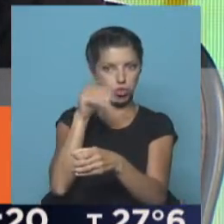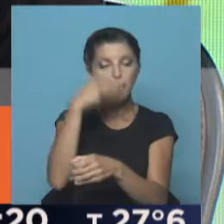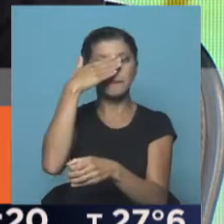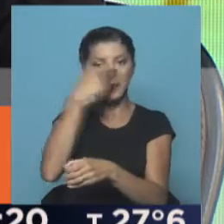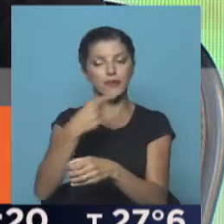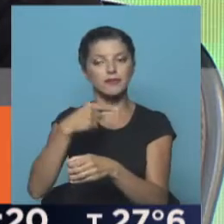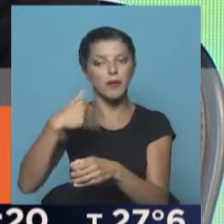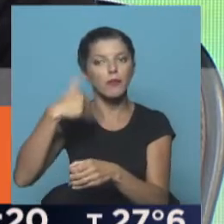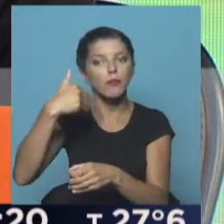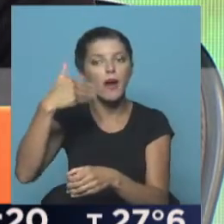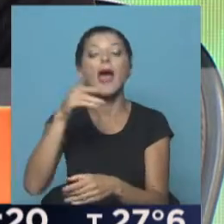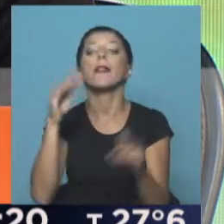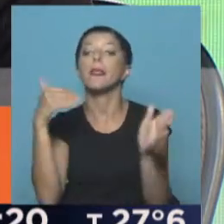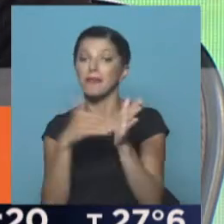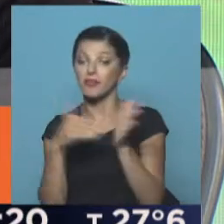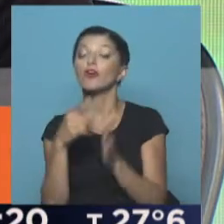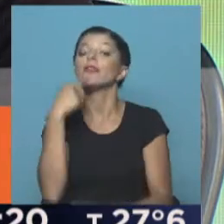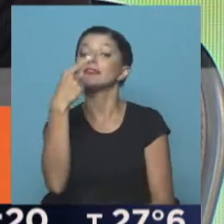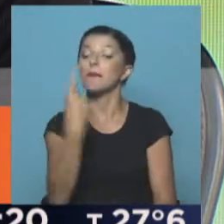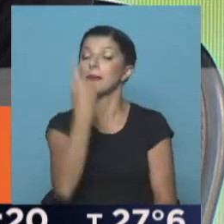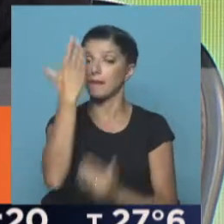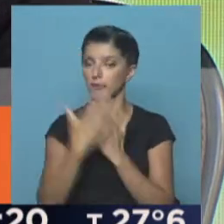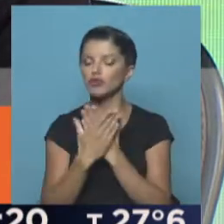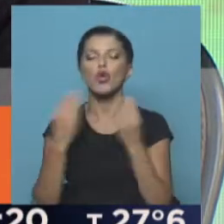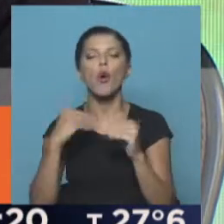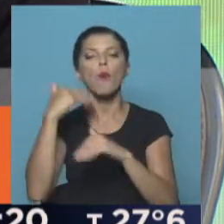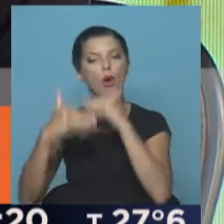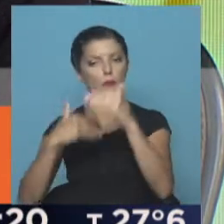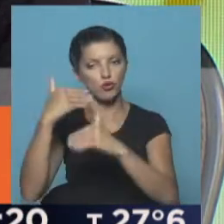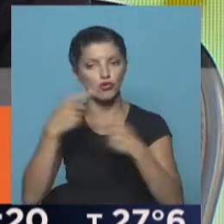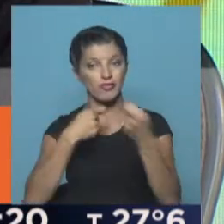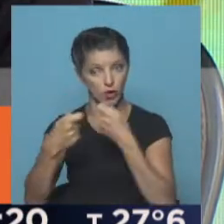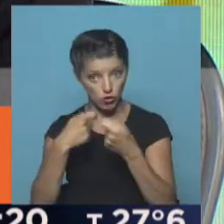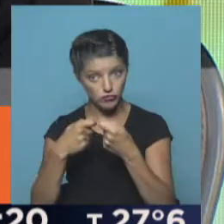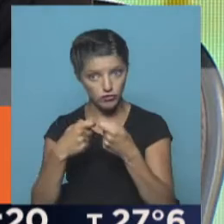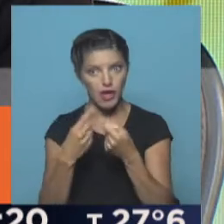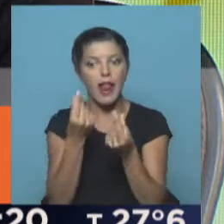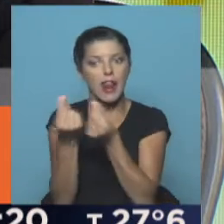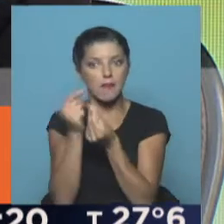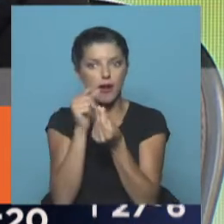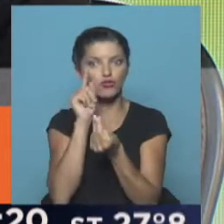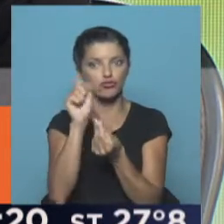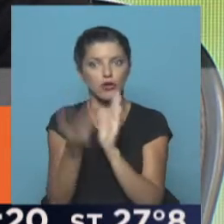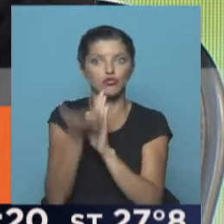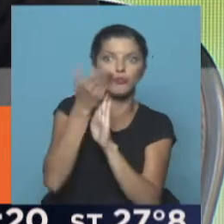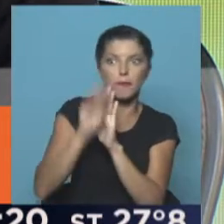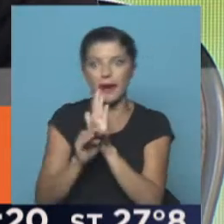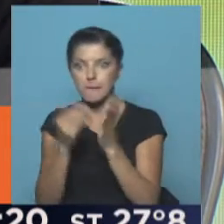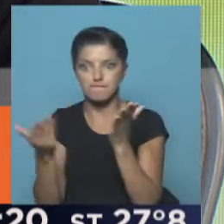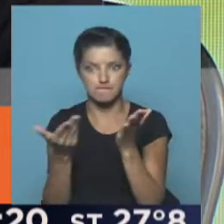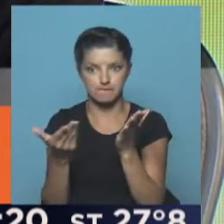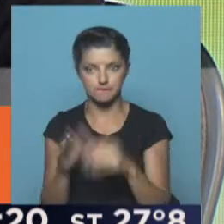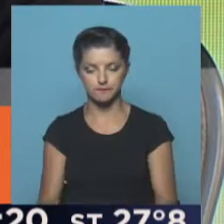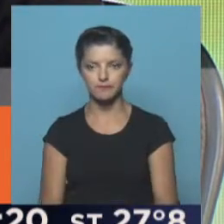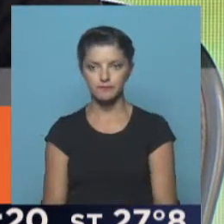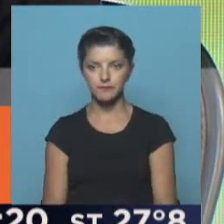May dice, según lo que se percibe de cómo van a evolucionar las negociaciones, la libra sube, la libra baja. La libra es